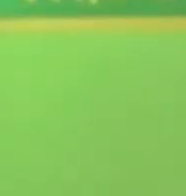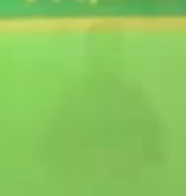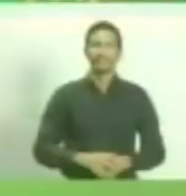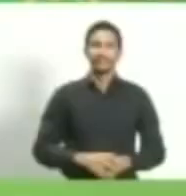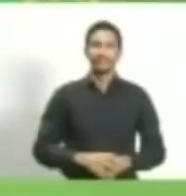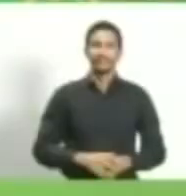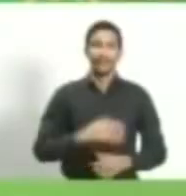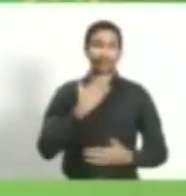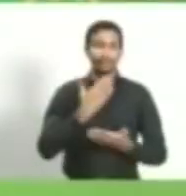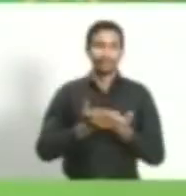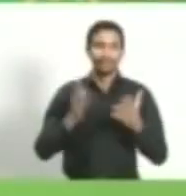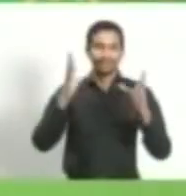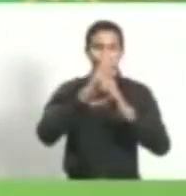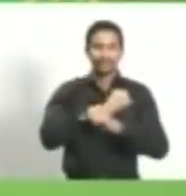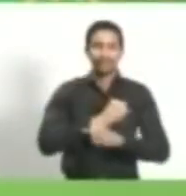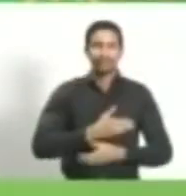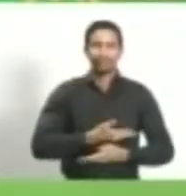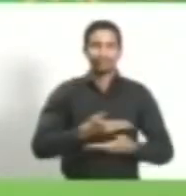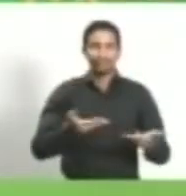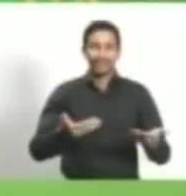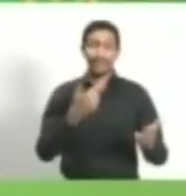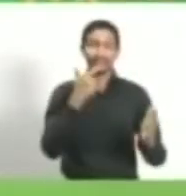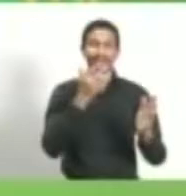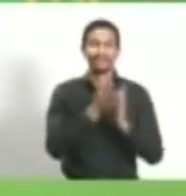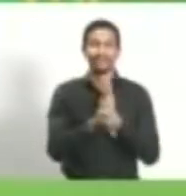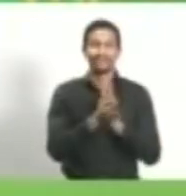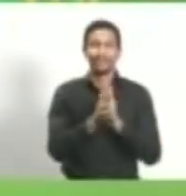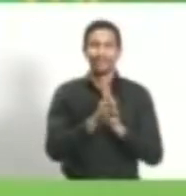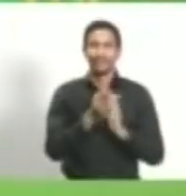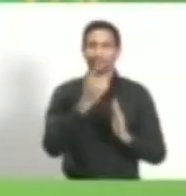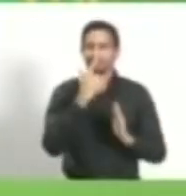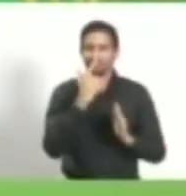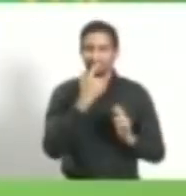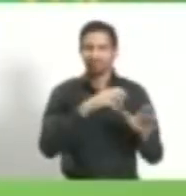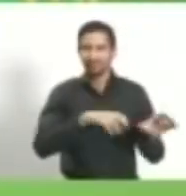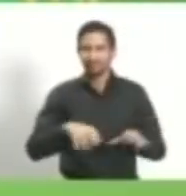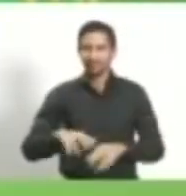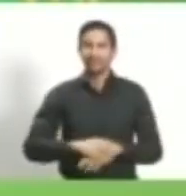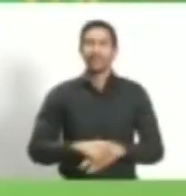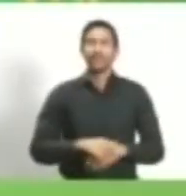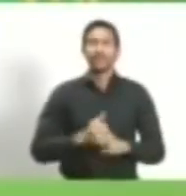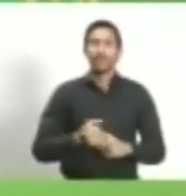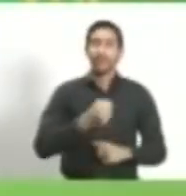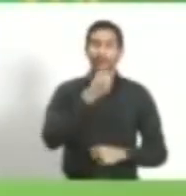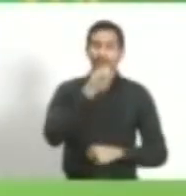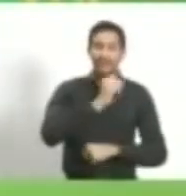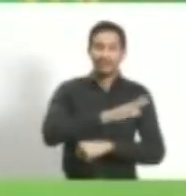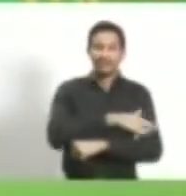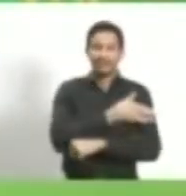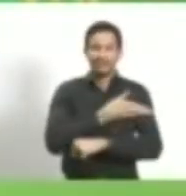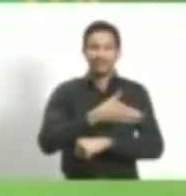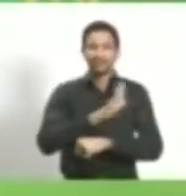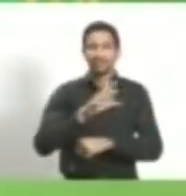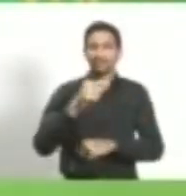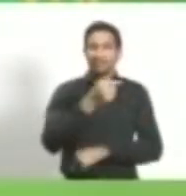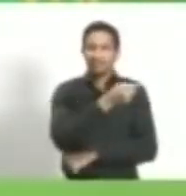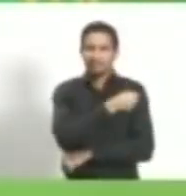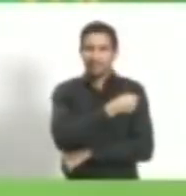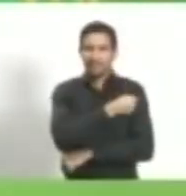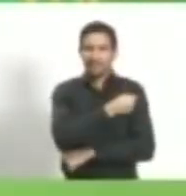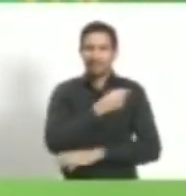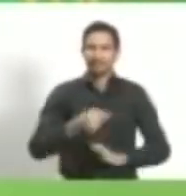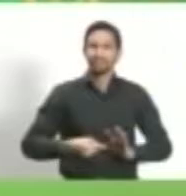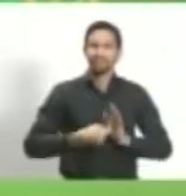Muy buenas noches y bienvenidos a la mejor información del entretenimiento. El cantante baranuero Faru llegó a las noticias promocionando